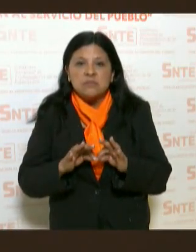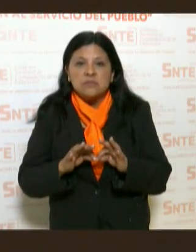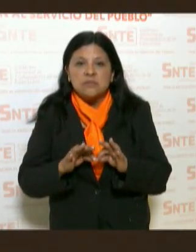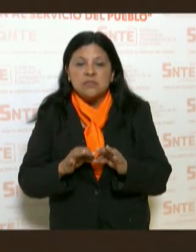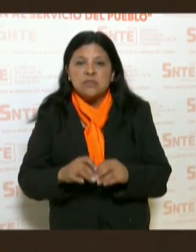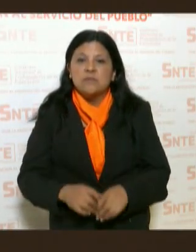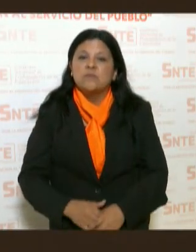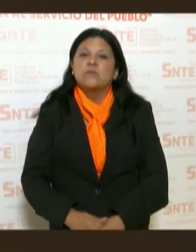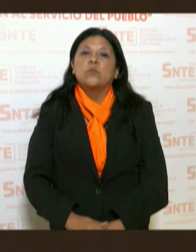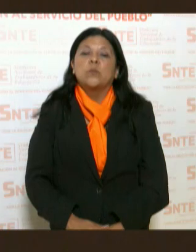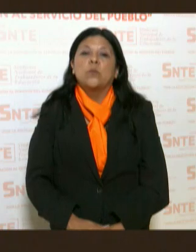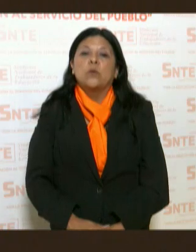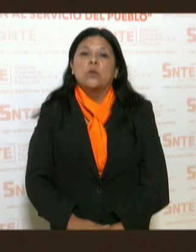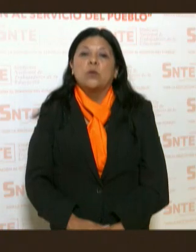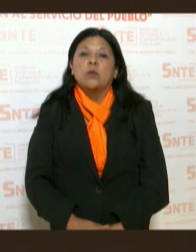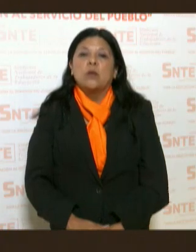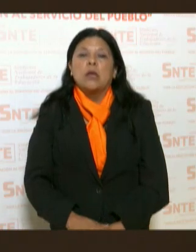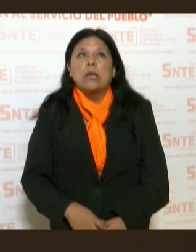creo que como